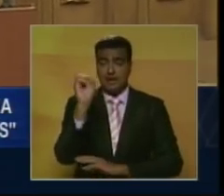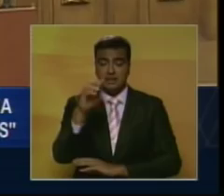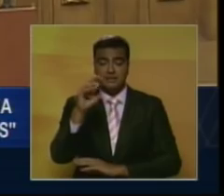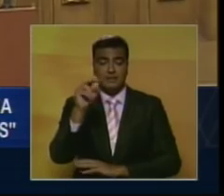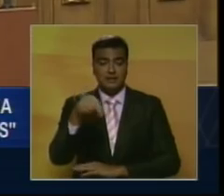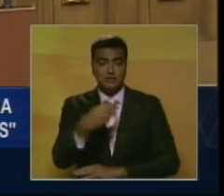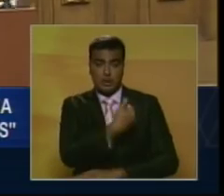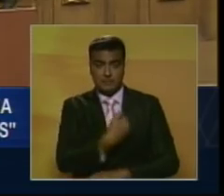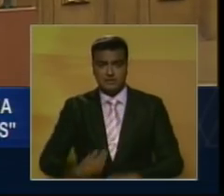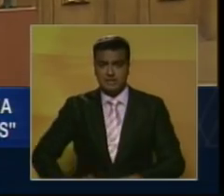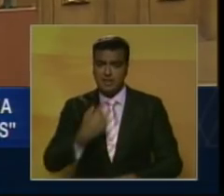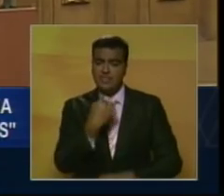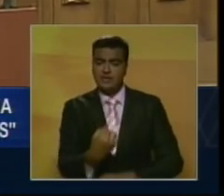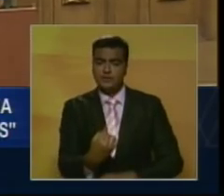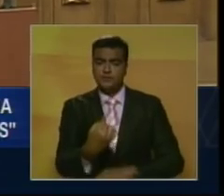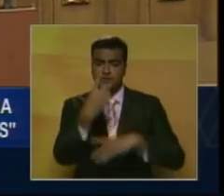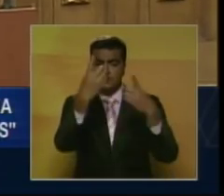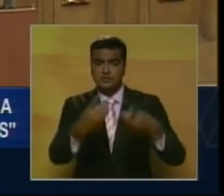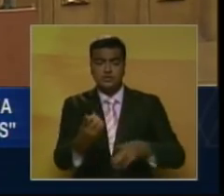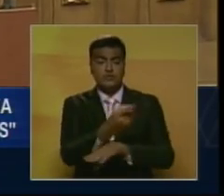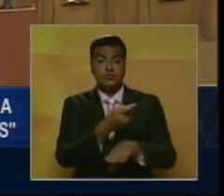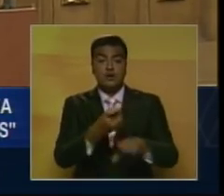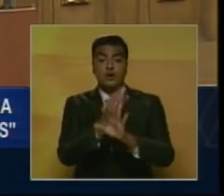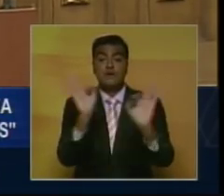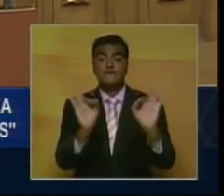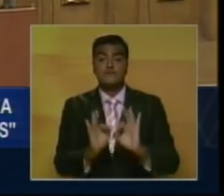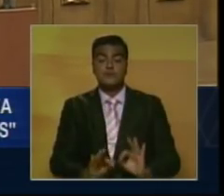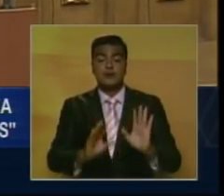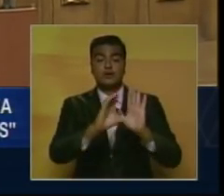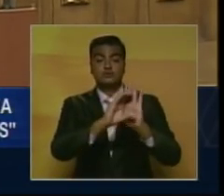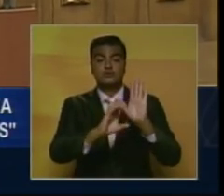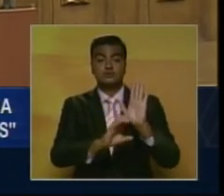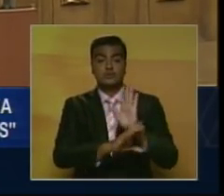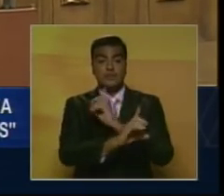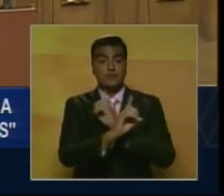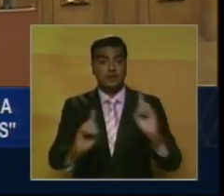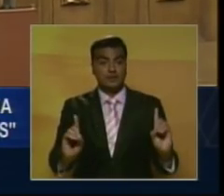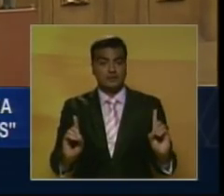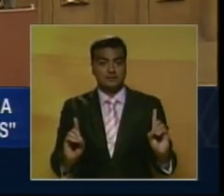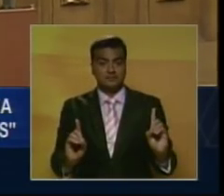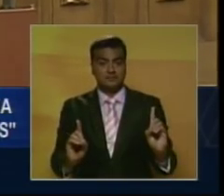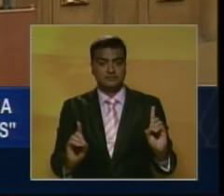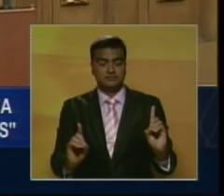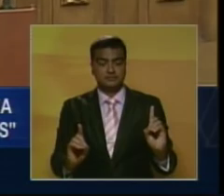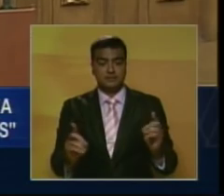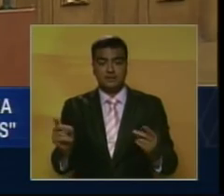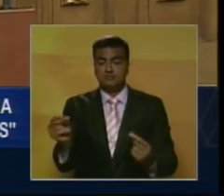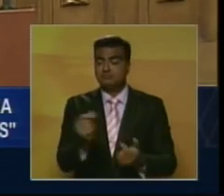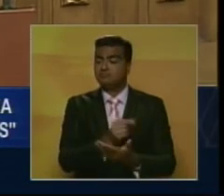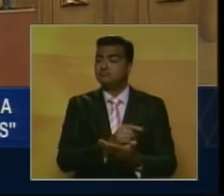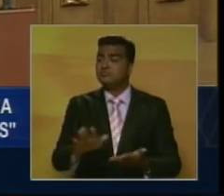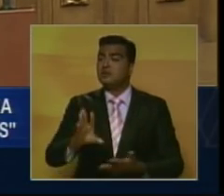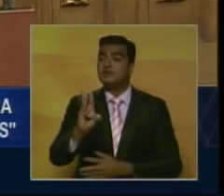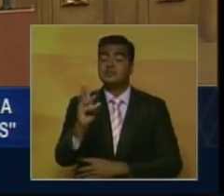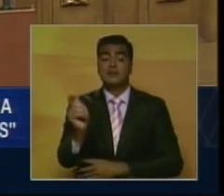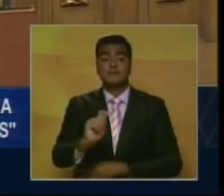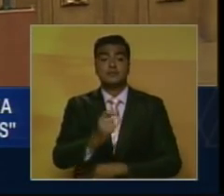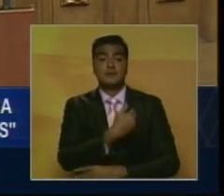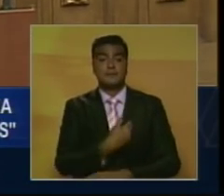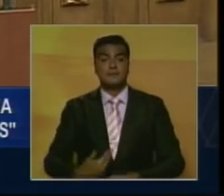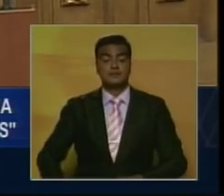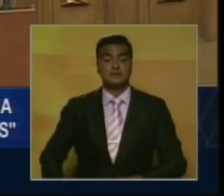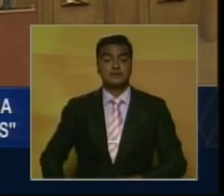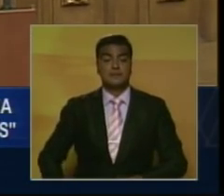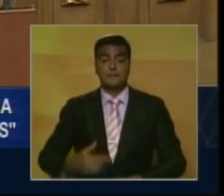Poder Legislativo negó que la decisión de buscar una forma constitucional y democrática para destituir en 6 meses al presidente Nicolás